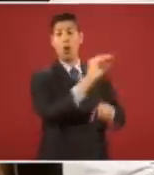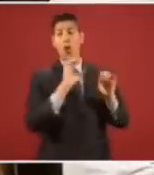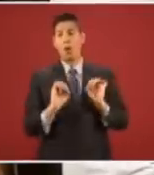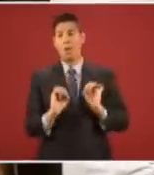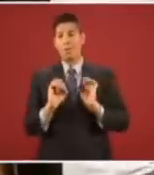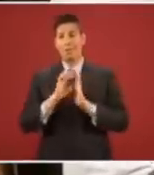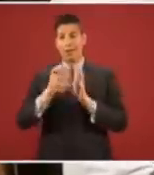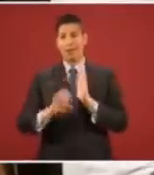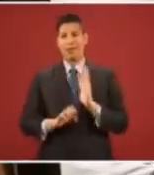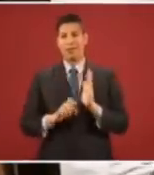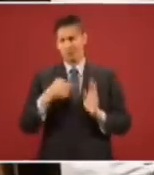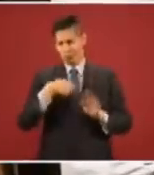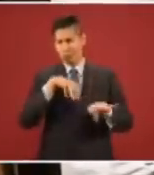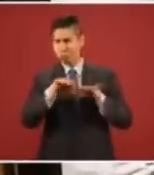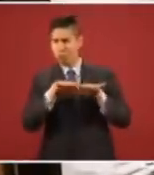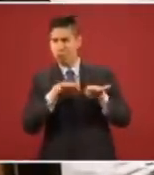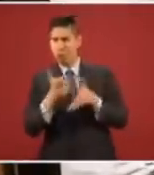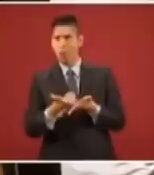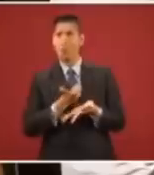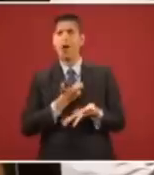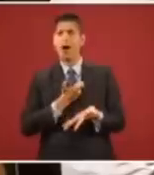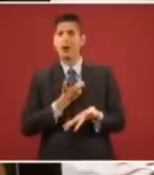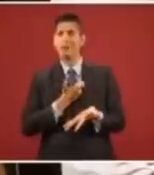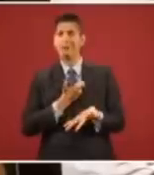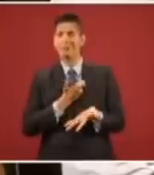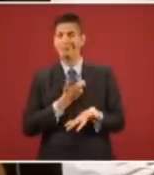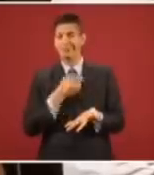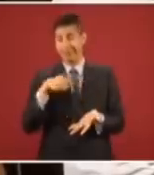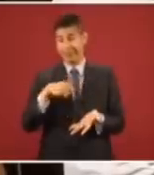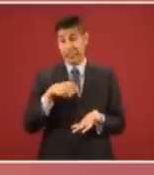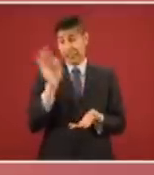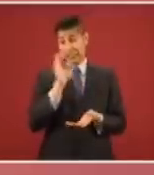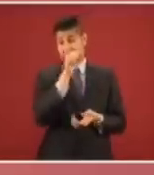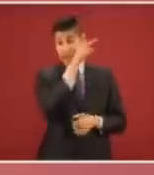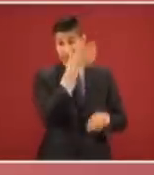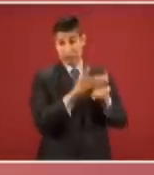Un trabajador mexicano en Estados Unidos